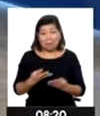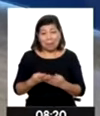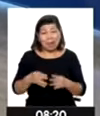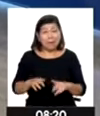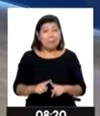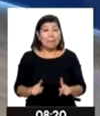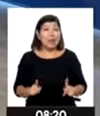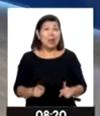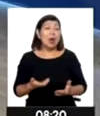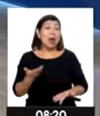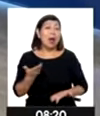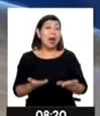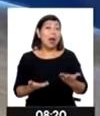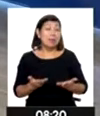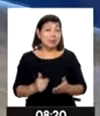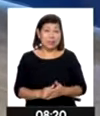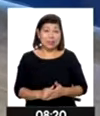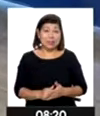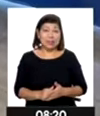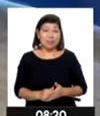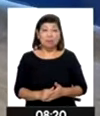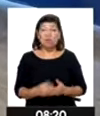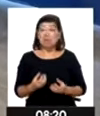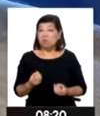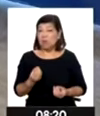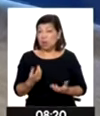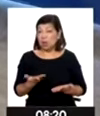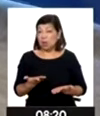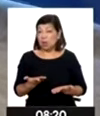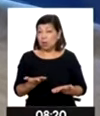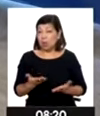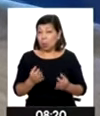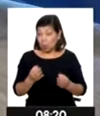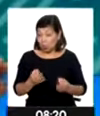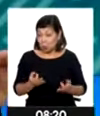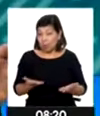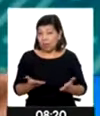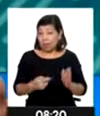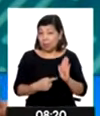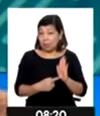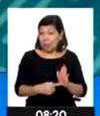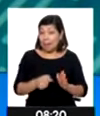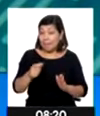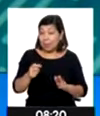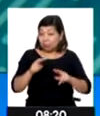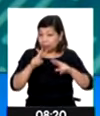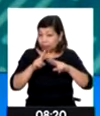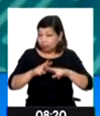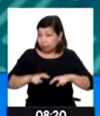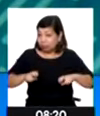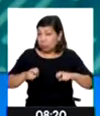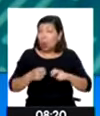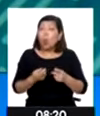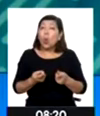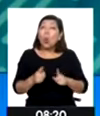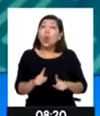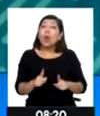¿no? Muchas veces se dan prisiones preventivas precisamente para, de alguna manera, asegurar la presencia de la persona investigada